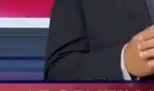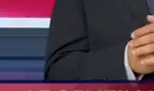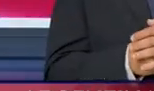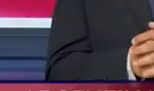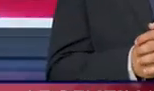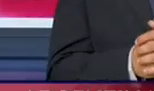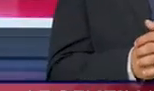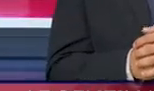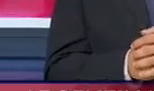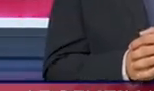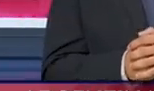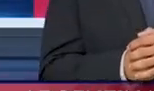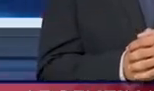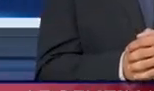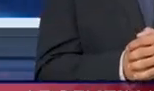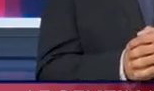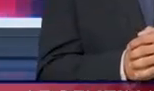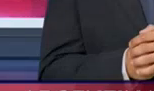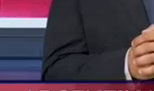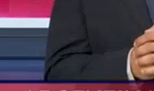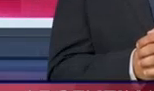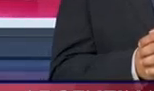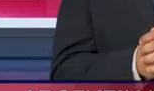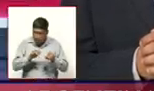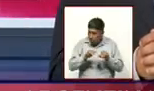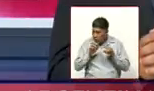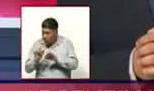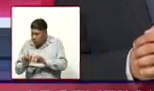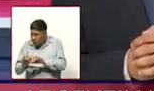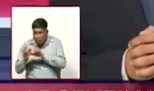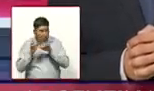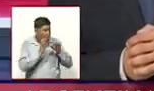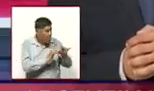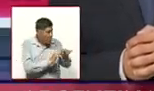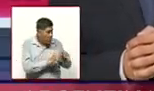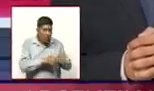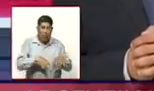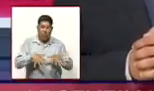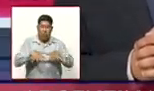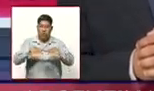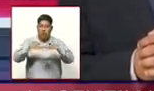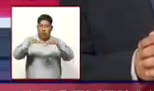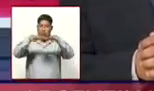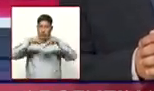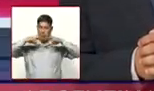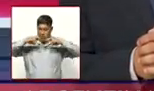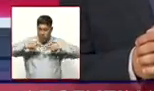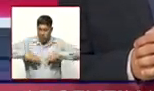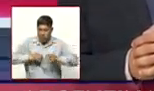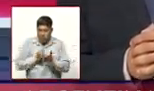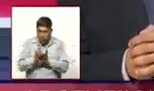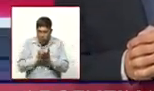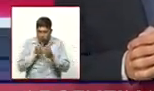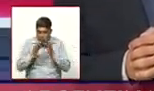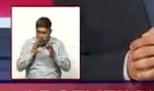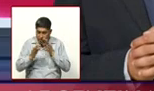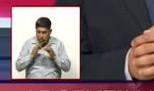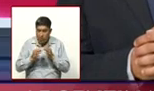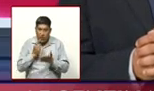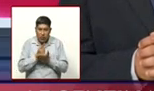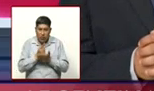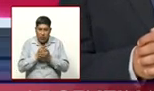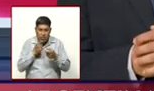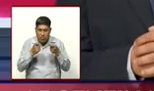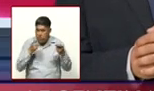inteligencia artificial. Esta unidad se encargará de ciberpatrullaje, vigilancia aérea con drones, análisis de redes sociales para detectar amenazas